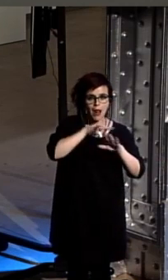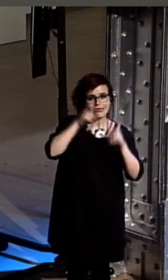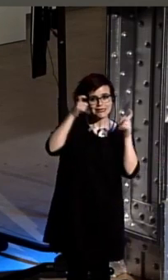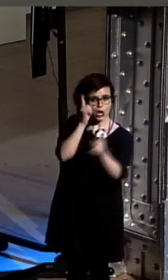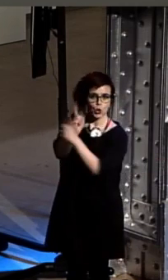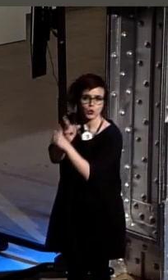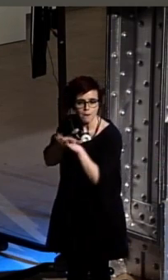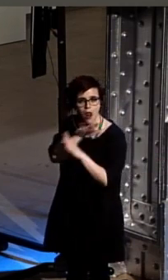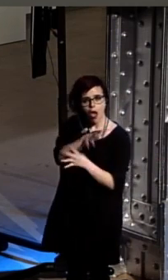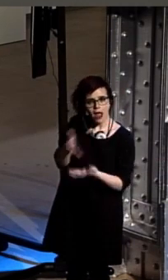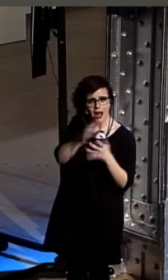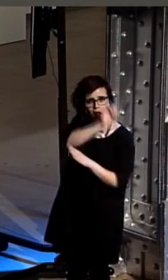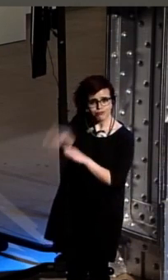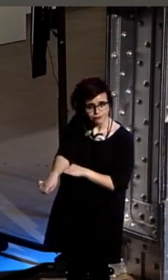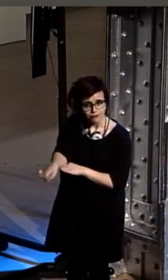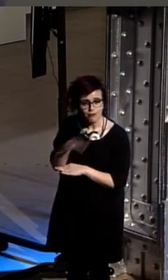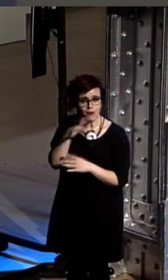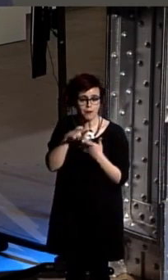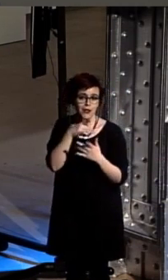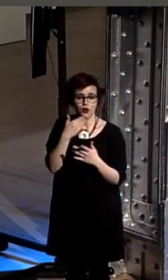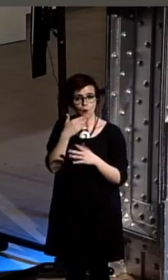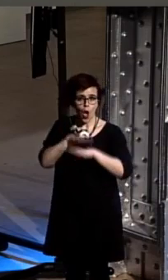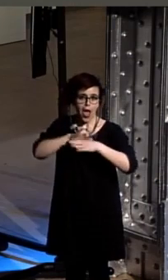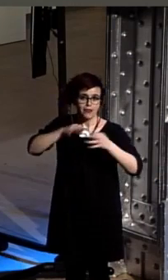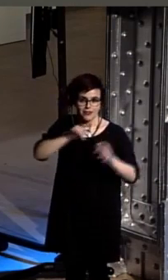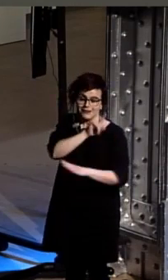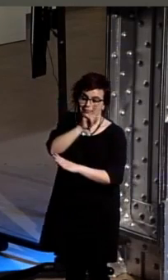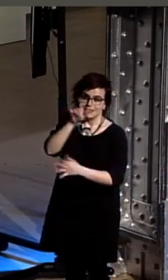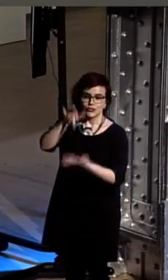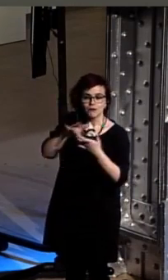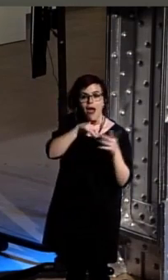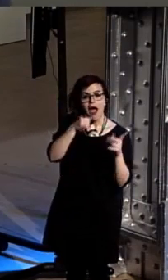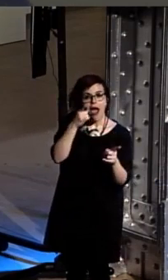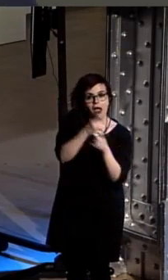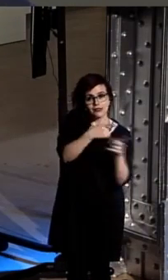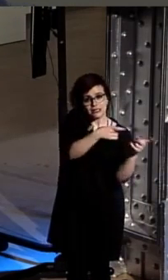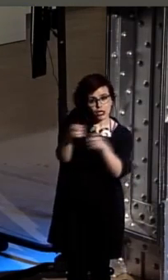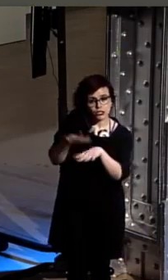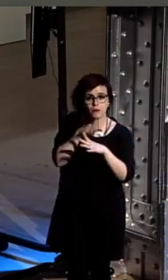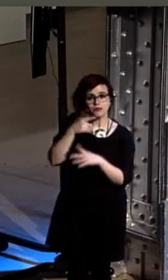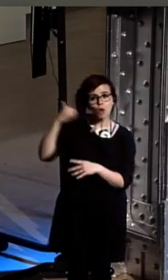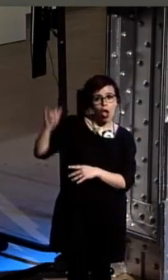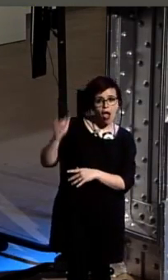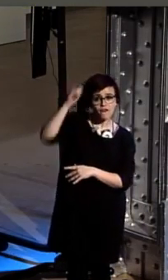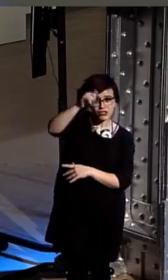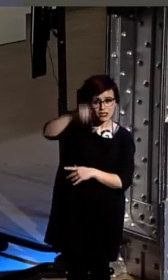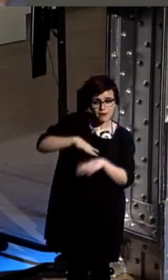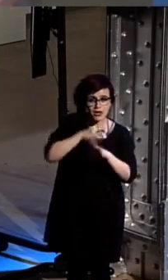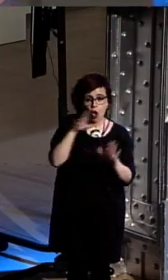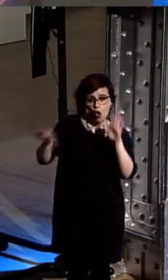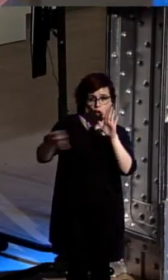esto para ganar en este frente a los enemigos o a terroristas. Las fuerzas aéreas están utilizando